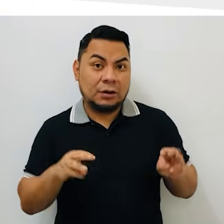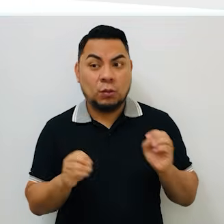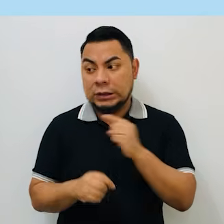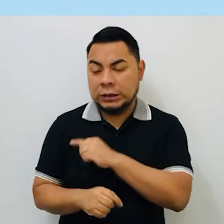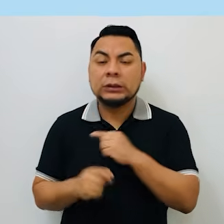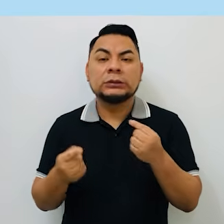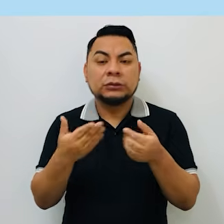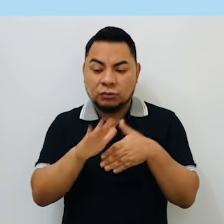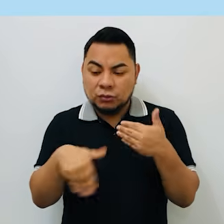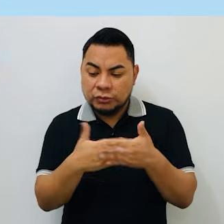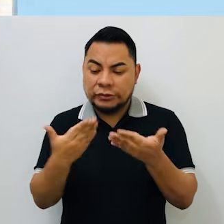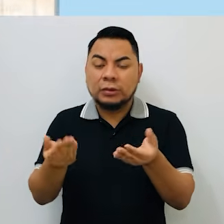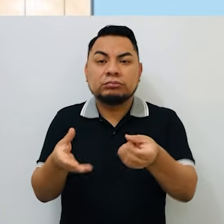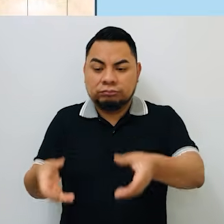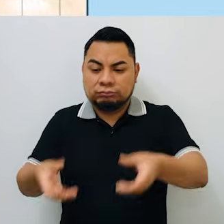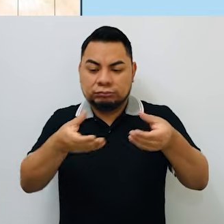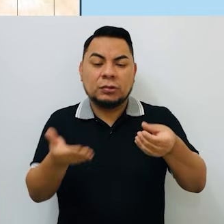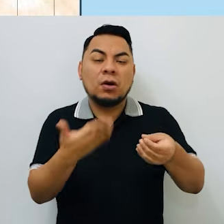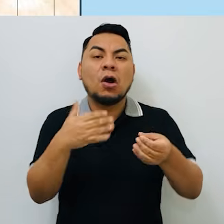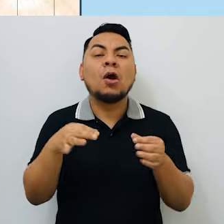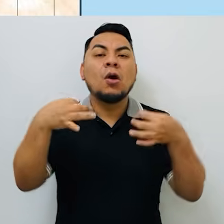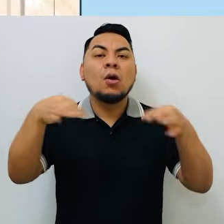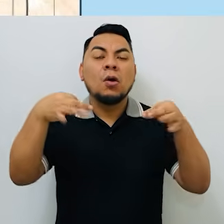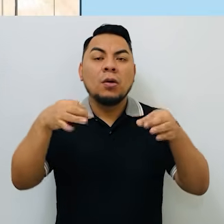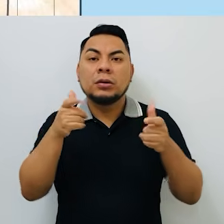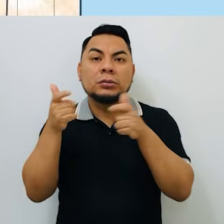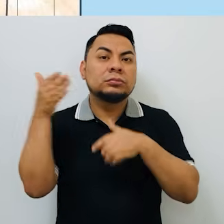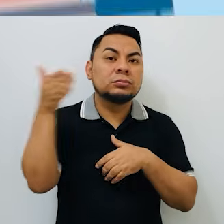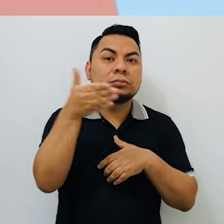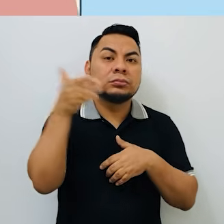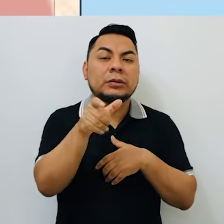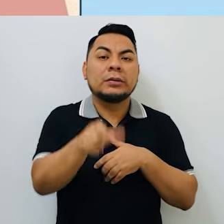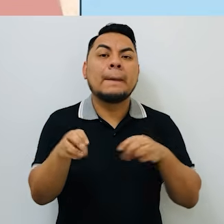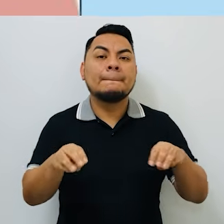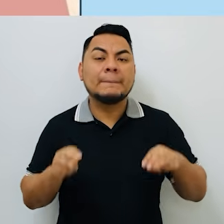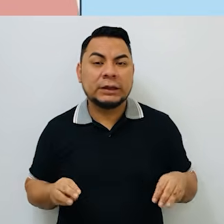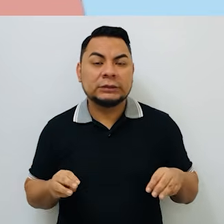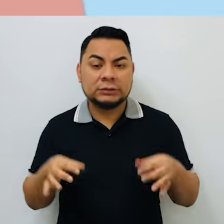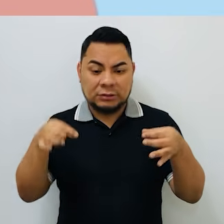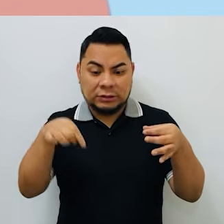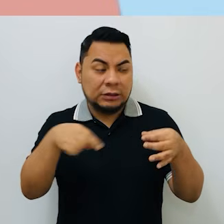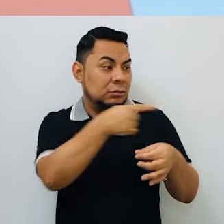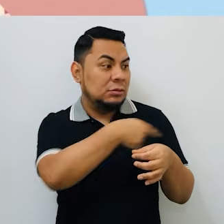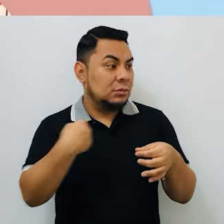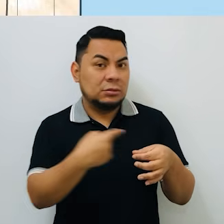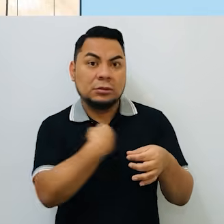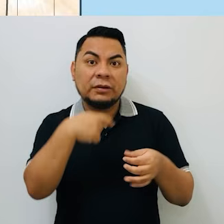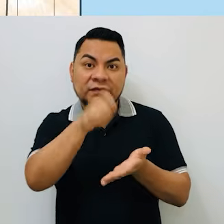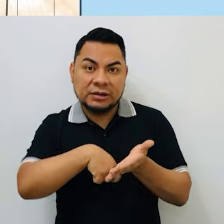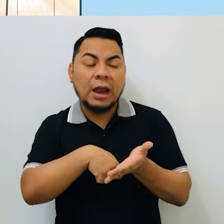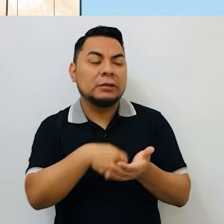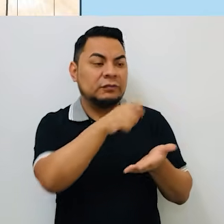secretario desglosa de los documentos electorales la hoja de control de asistencia de miembros de mesa, para que se proceda